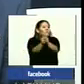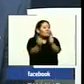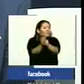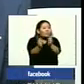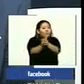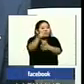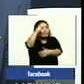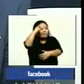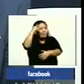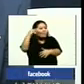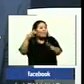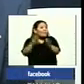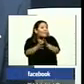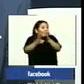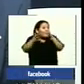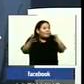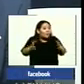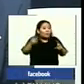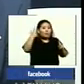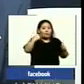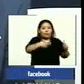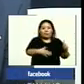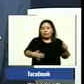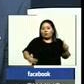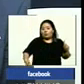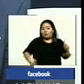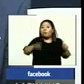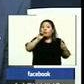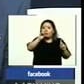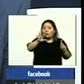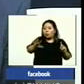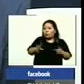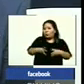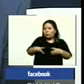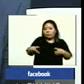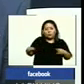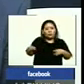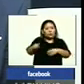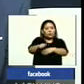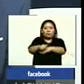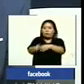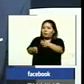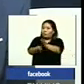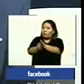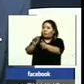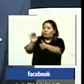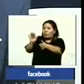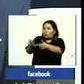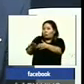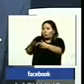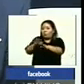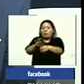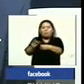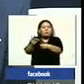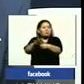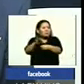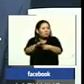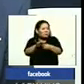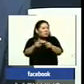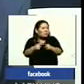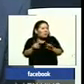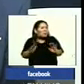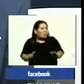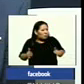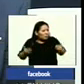El presidente Martín Vizcarra anunció la disolución del Congreso y la convocatoria a elecciones legislativas. ¿Qué lo llevó a tomar